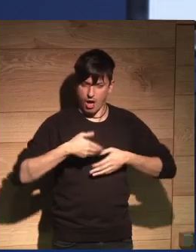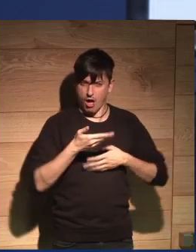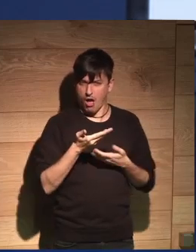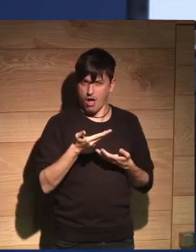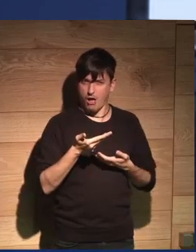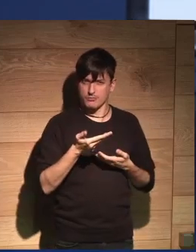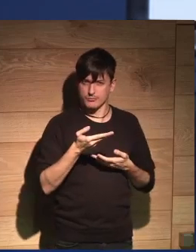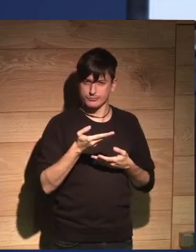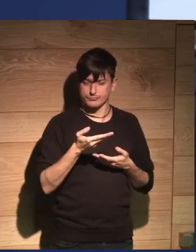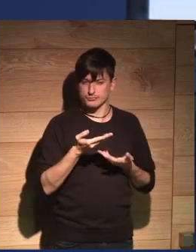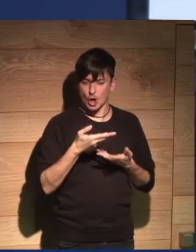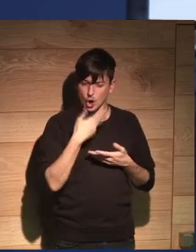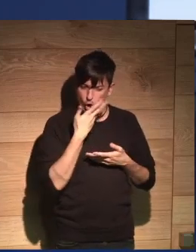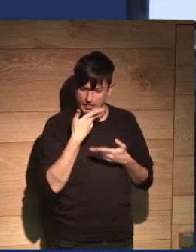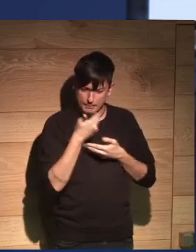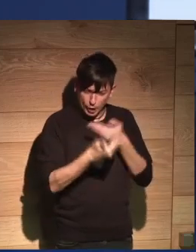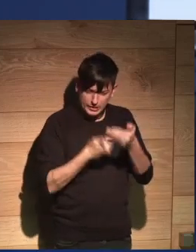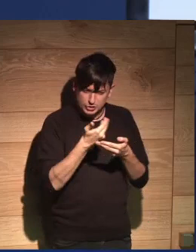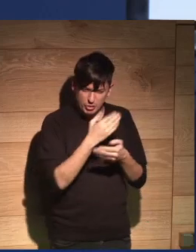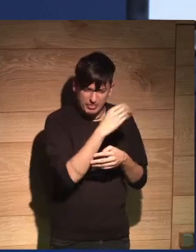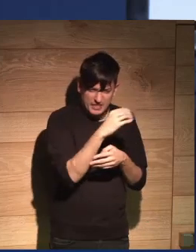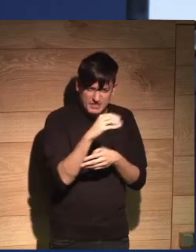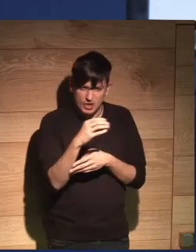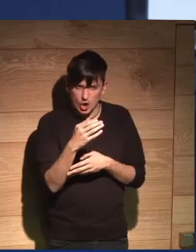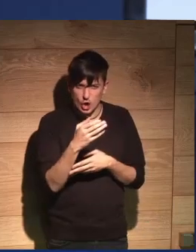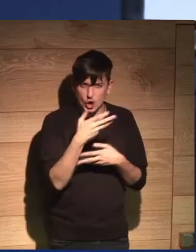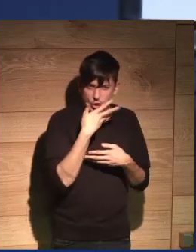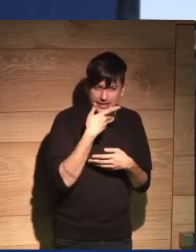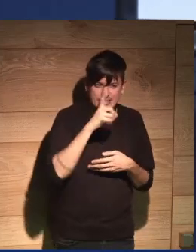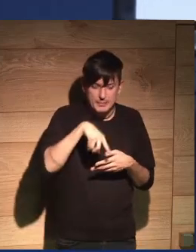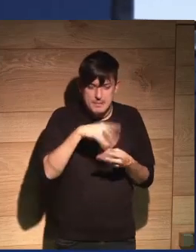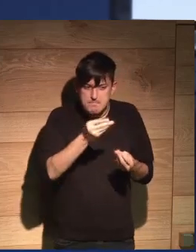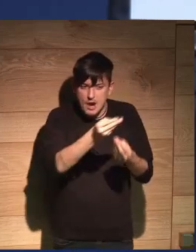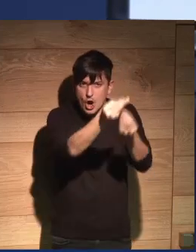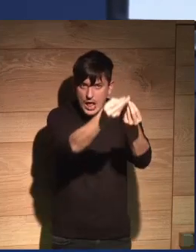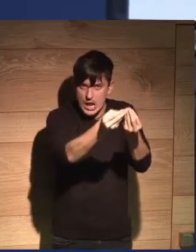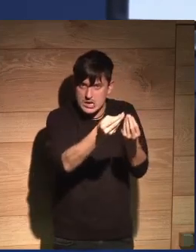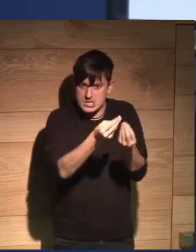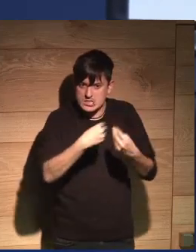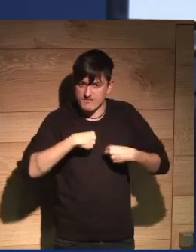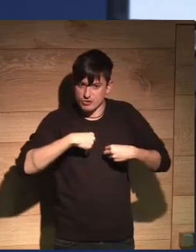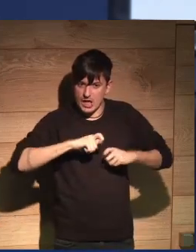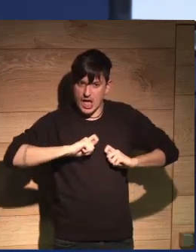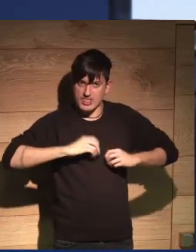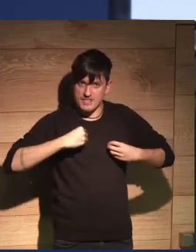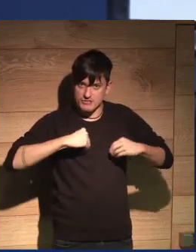conocer los procesos científicos que hay alrededor nuestro, sino también a mejorarlos y a disfrutarlos. ¿Por qué digo